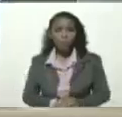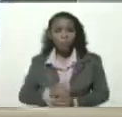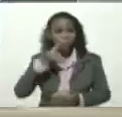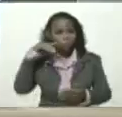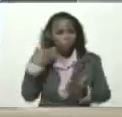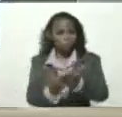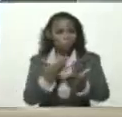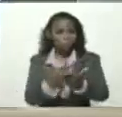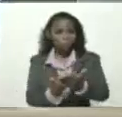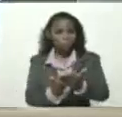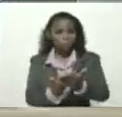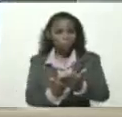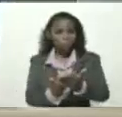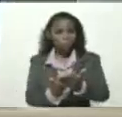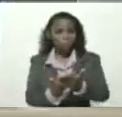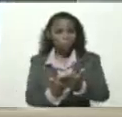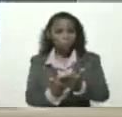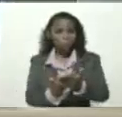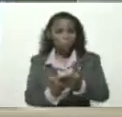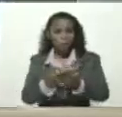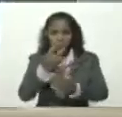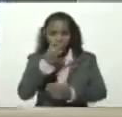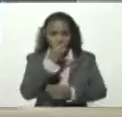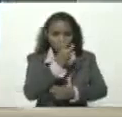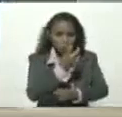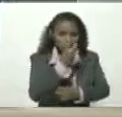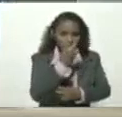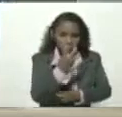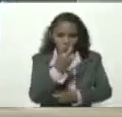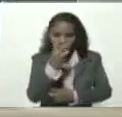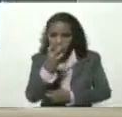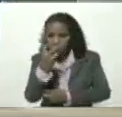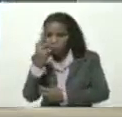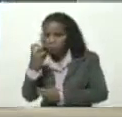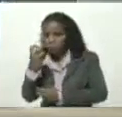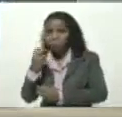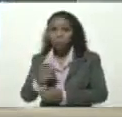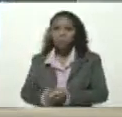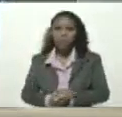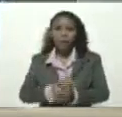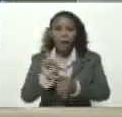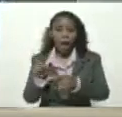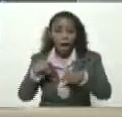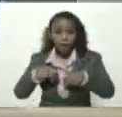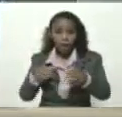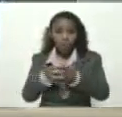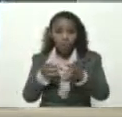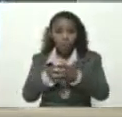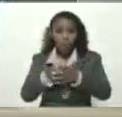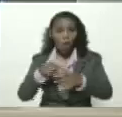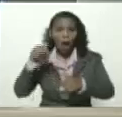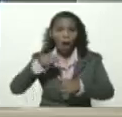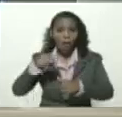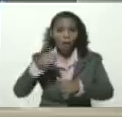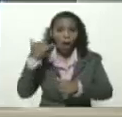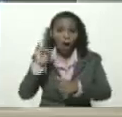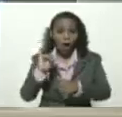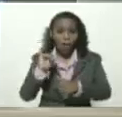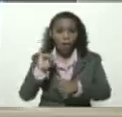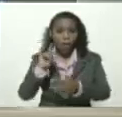constatar en un recorrido que hemos hecho este cuerpo. Aquí se encuentra